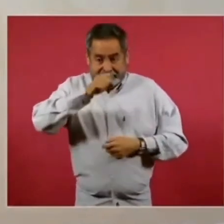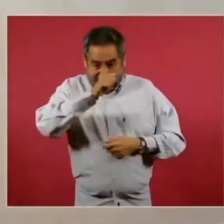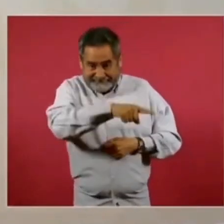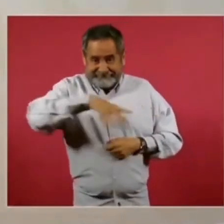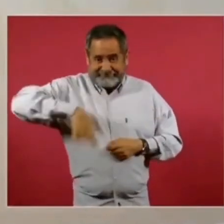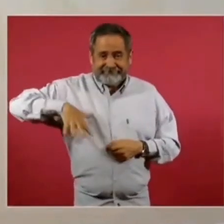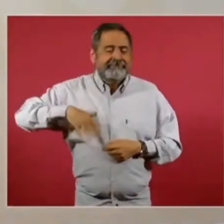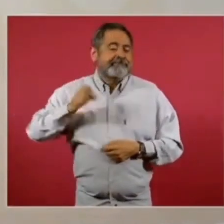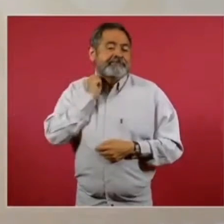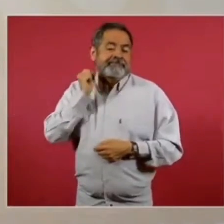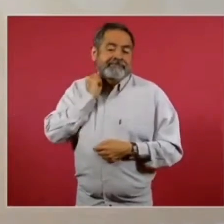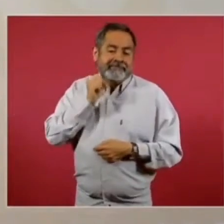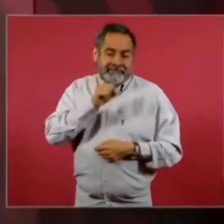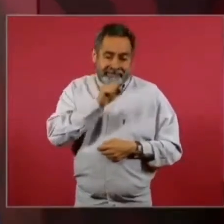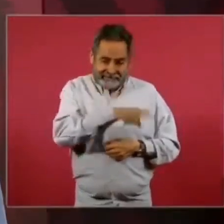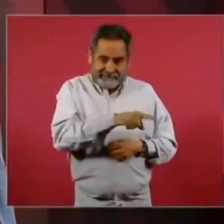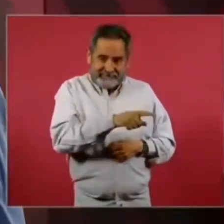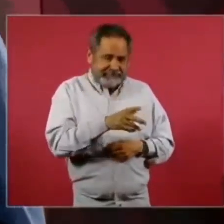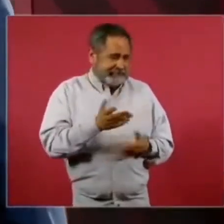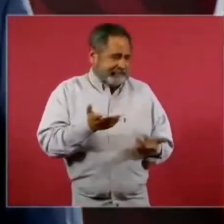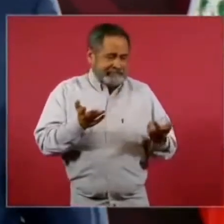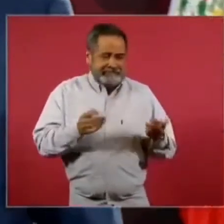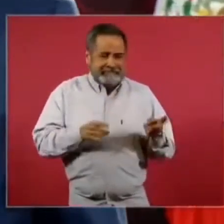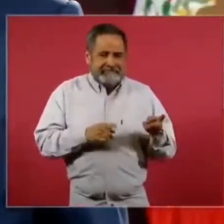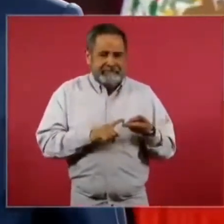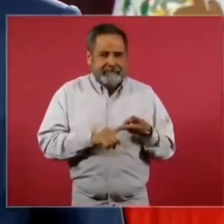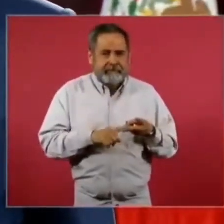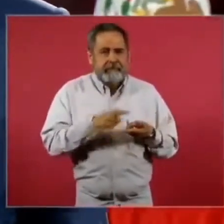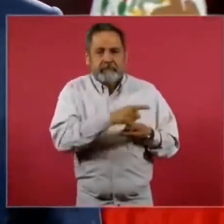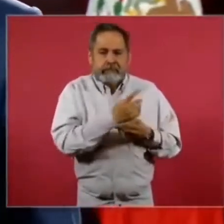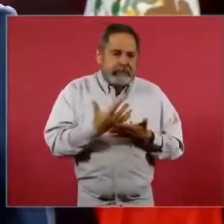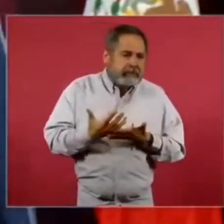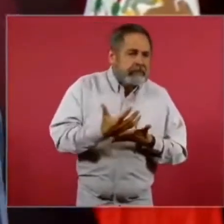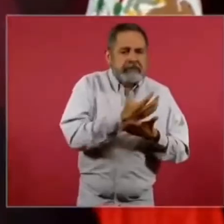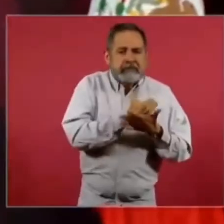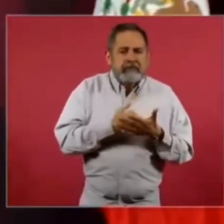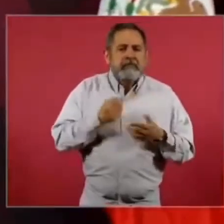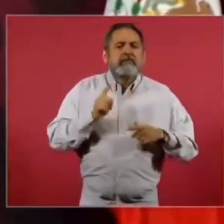por ejemplo eh ha obtenido